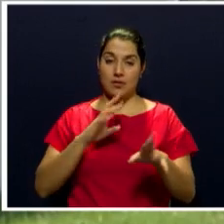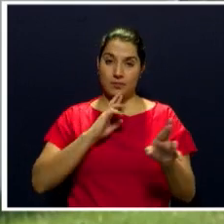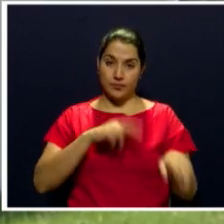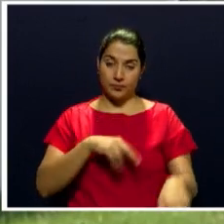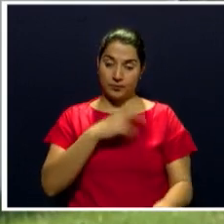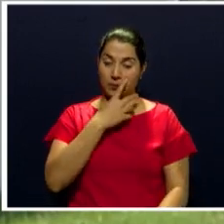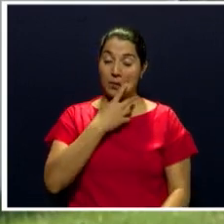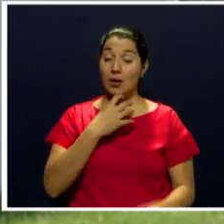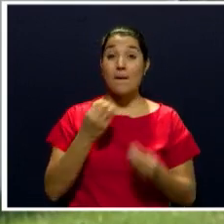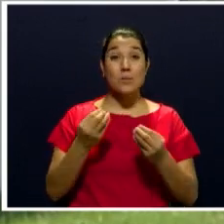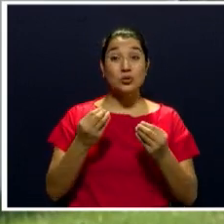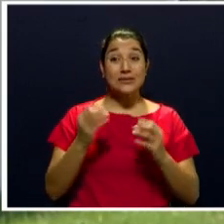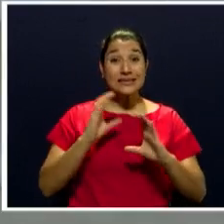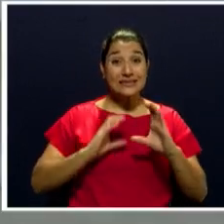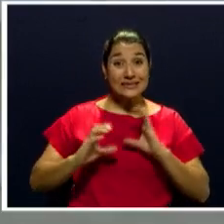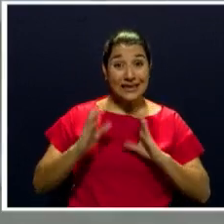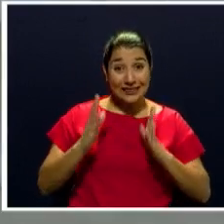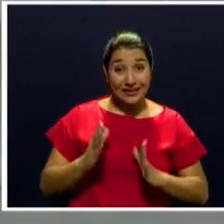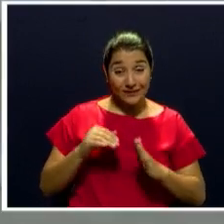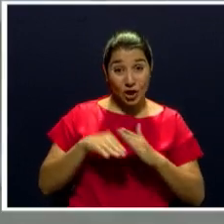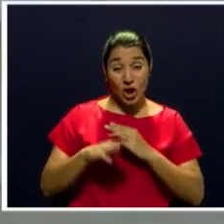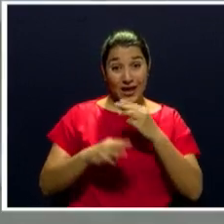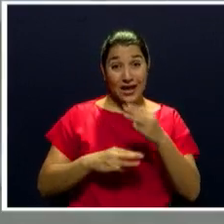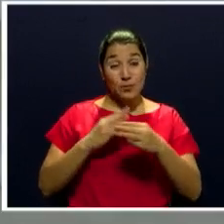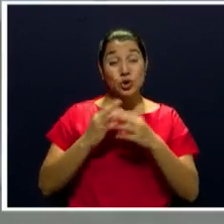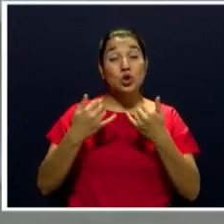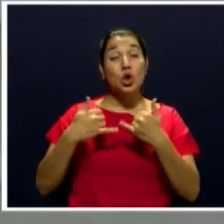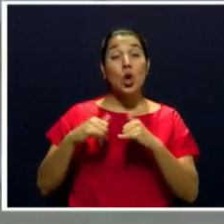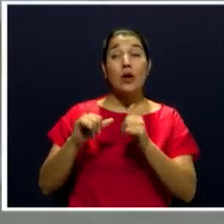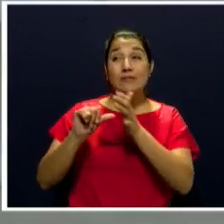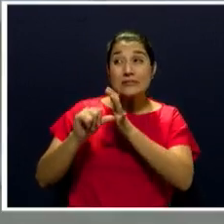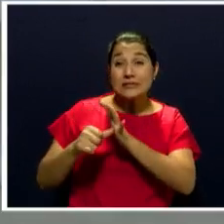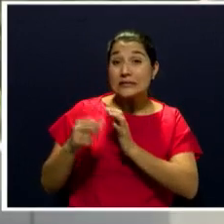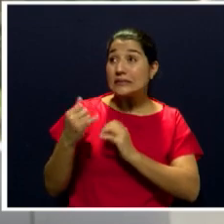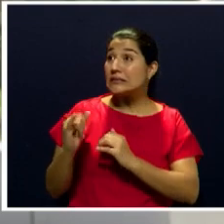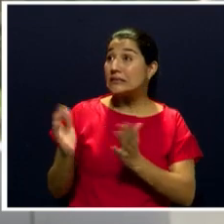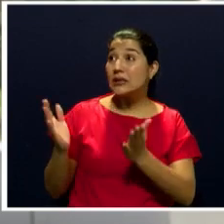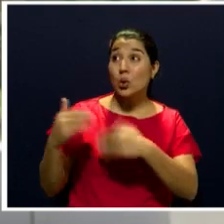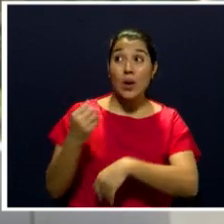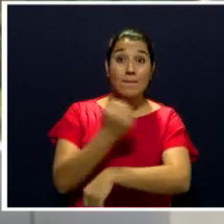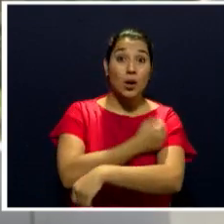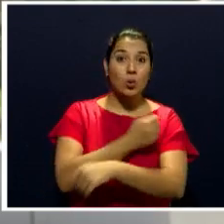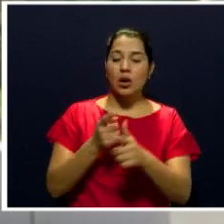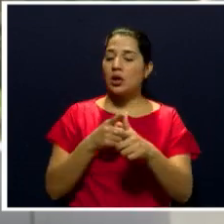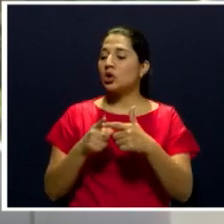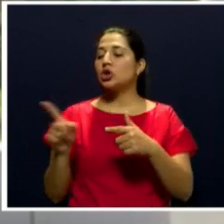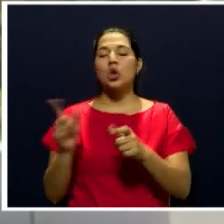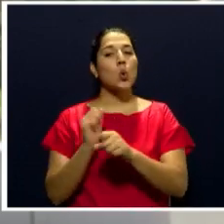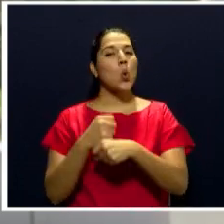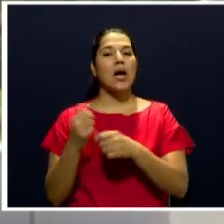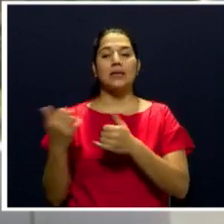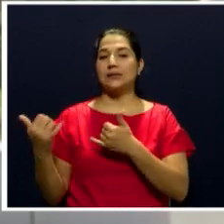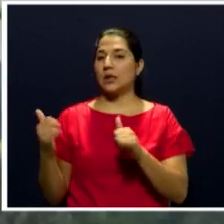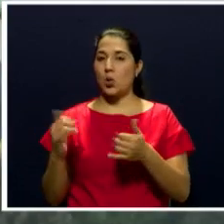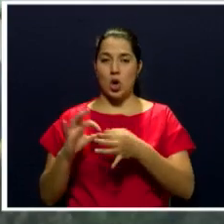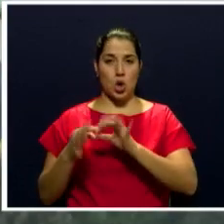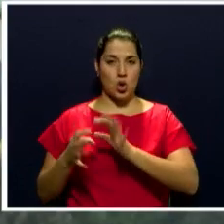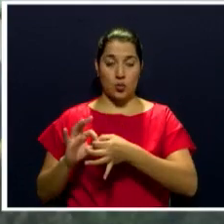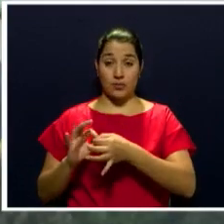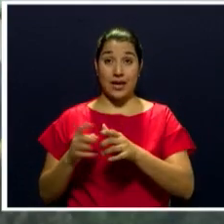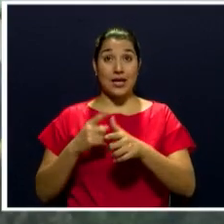web. Muchos científicos alrededor del mundo siguen insistiendo en que si no hay vacuna no habrán Juegos, a lo que el COI responde que